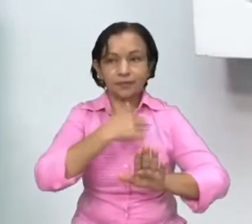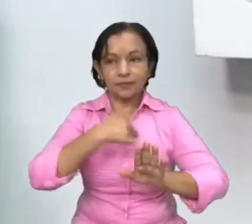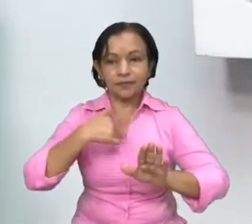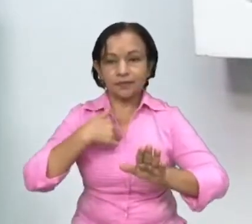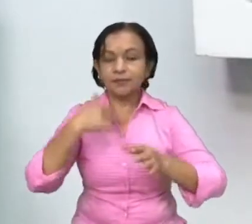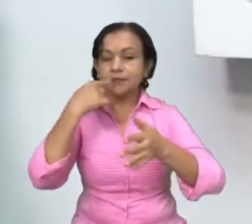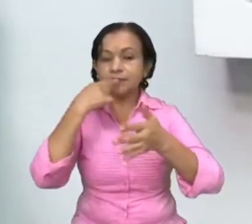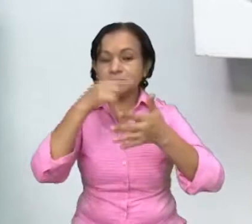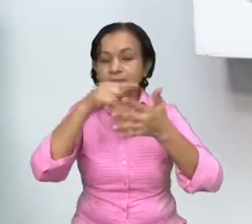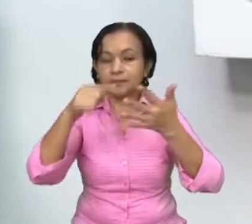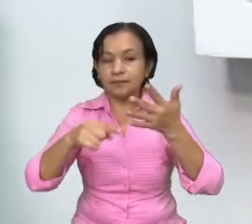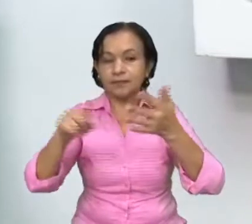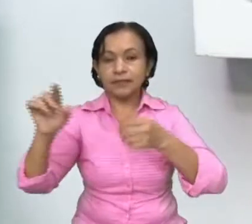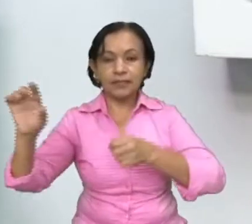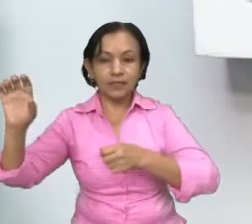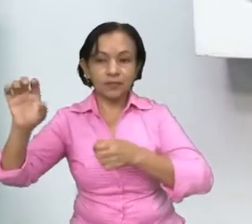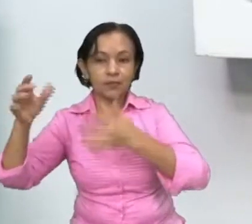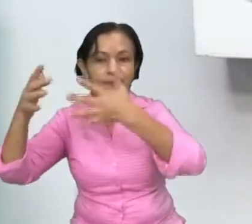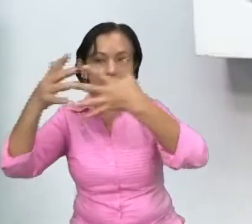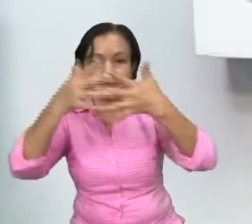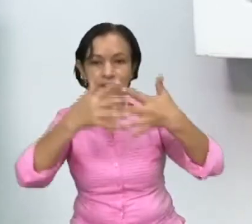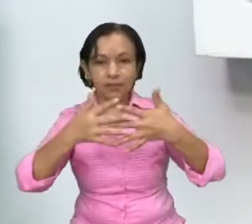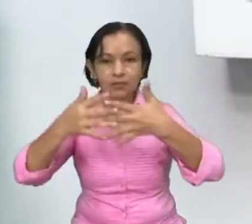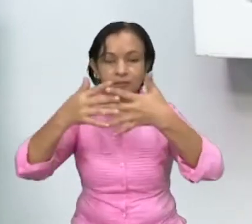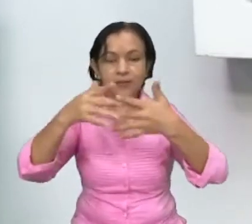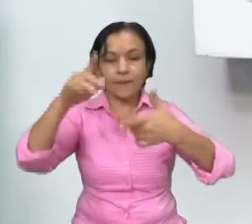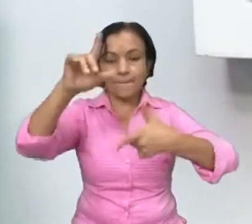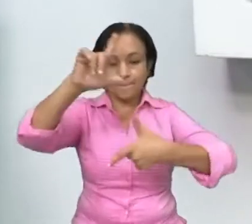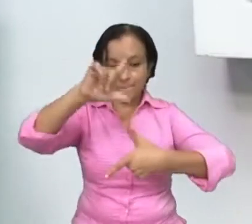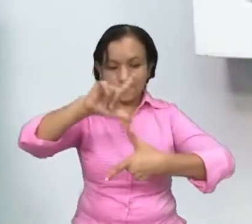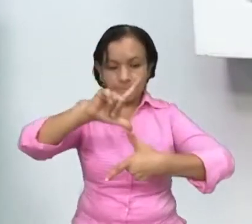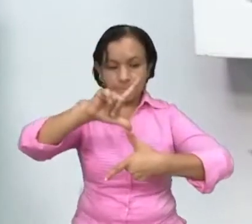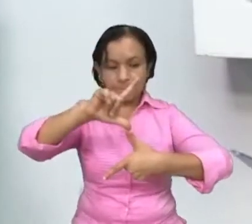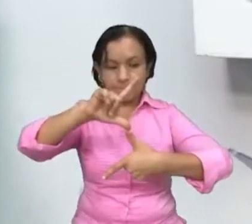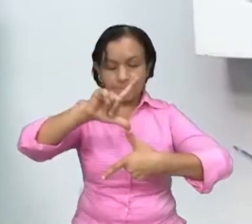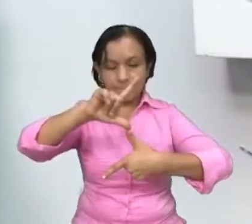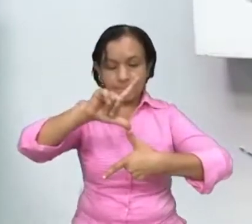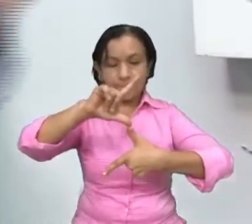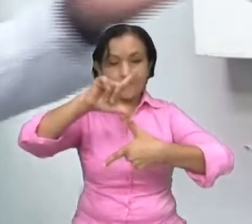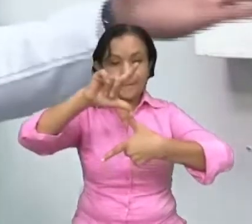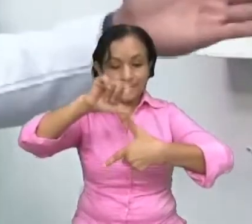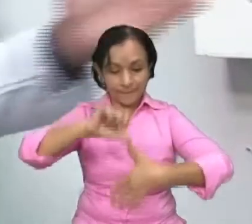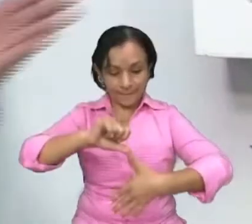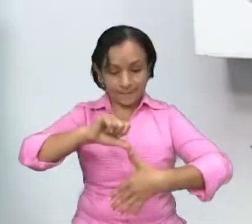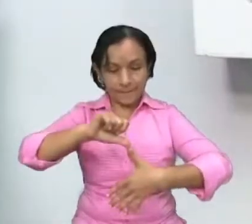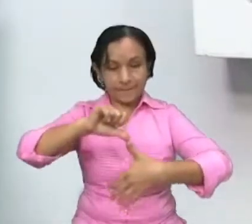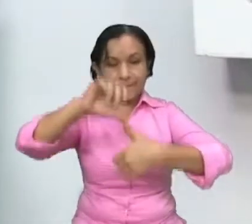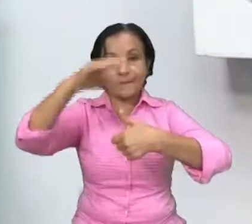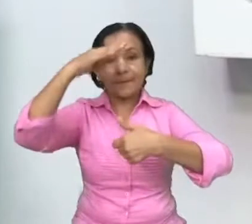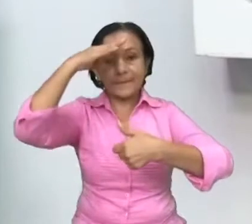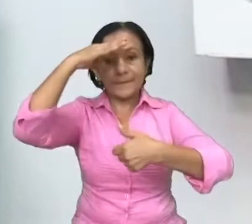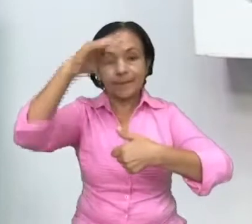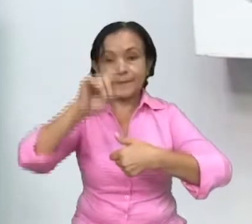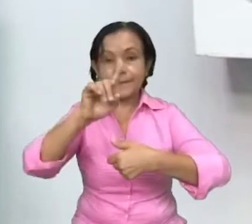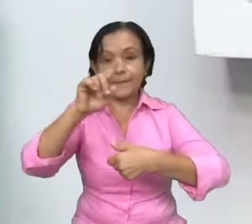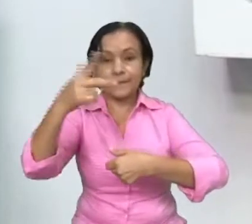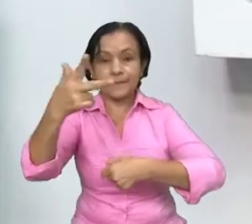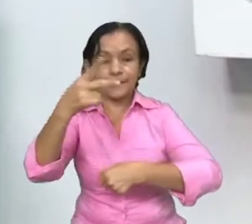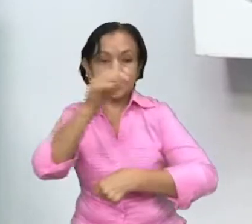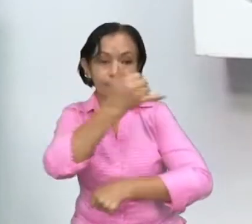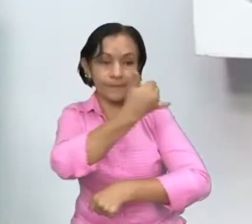sin contar Europa y Estados Unidos. Entonces en Latinoamérica, desde la parte sur hasta la parte de México son 18